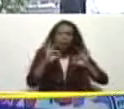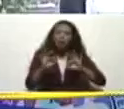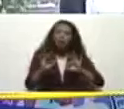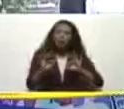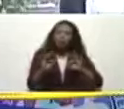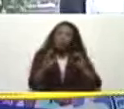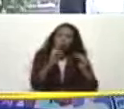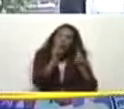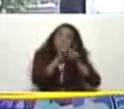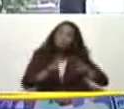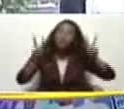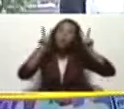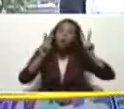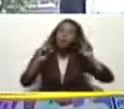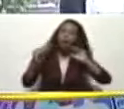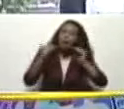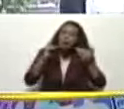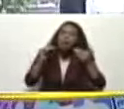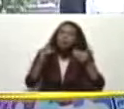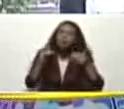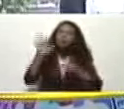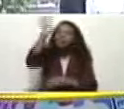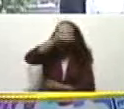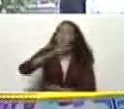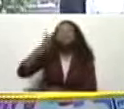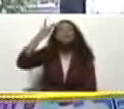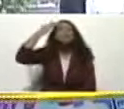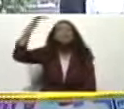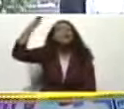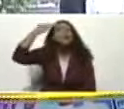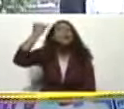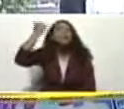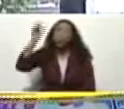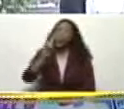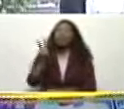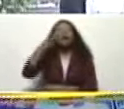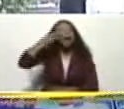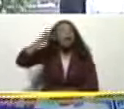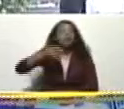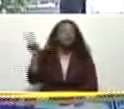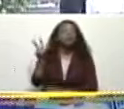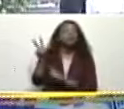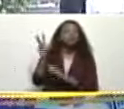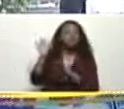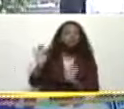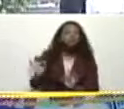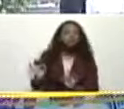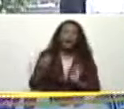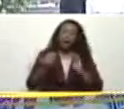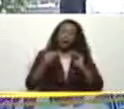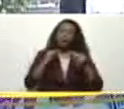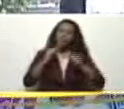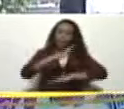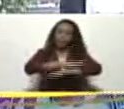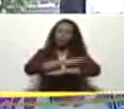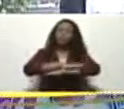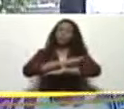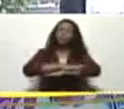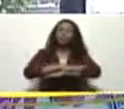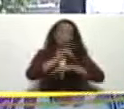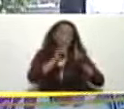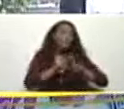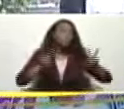Todos esos valores que en el mundo son sueños, utopías, en Venezuela son realidades. La ética,